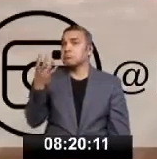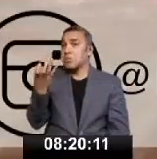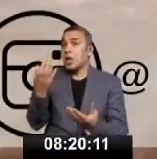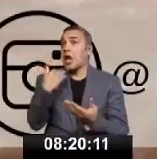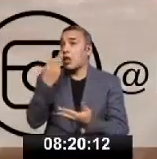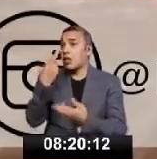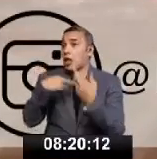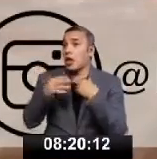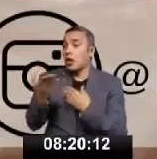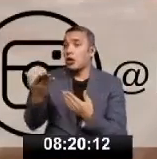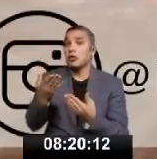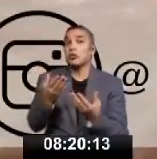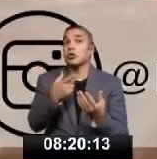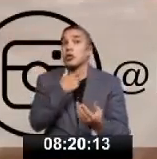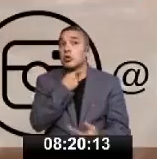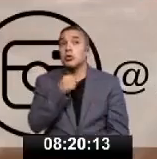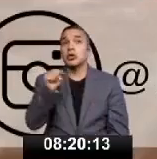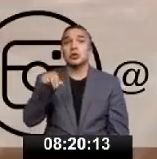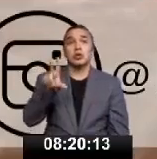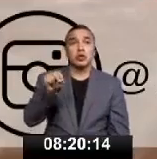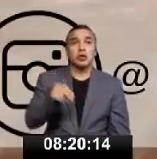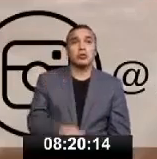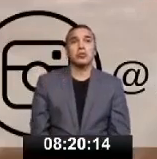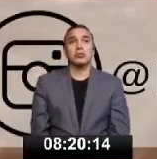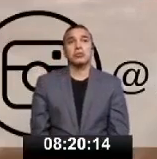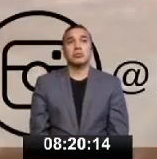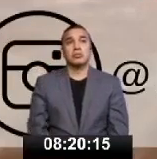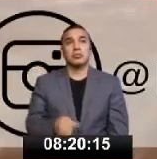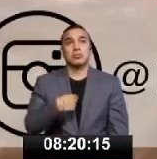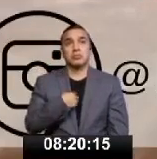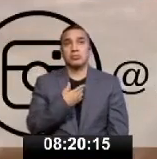quieren, si desean, que yo les doy